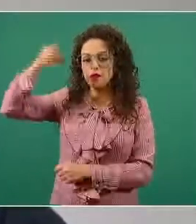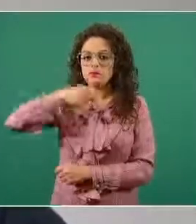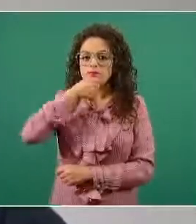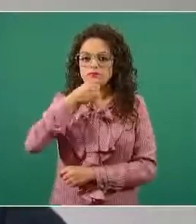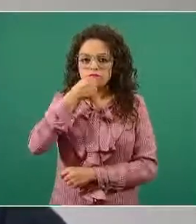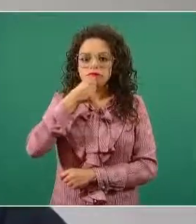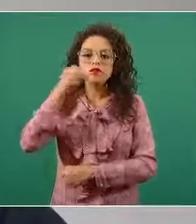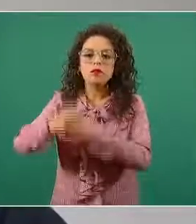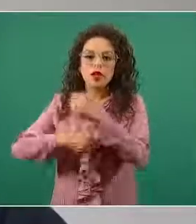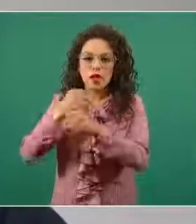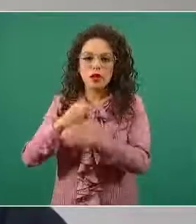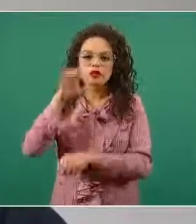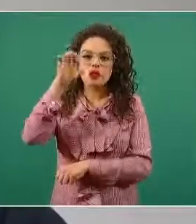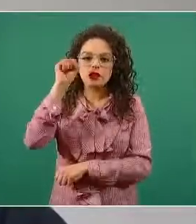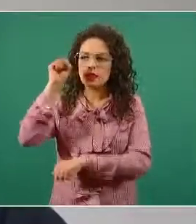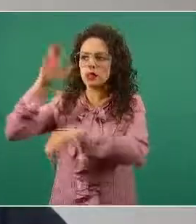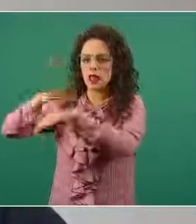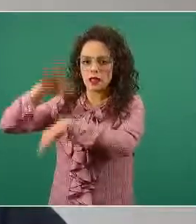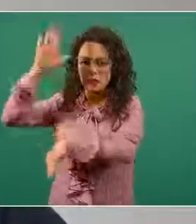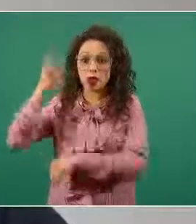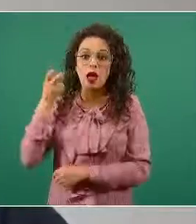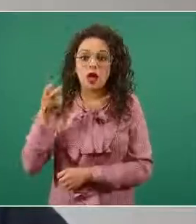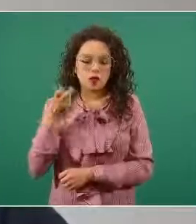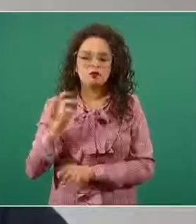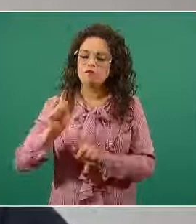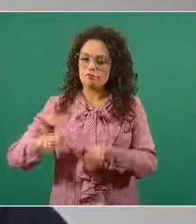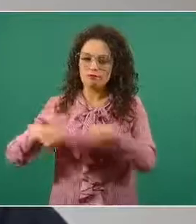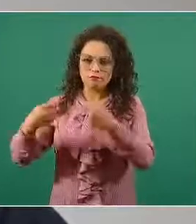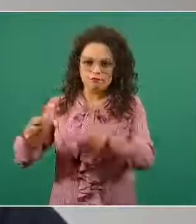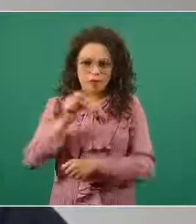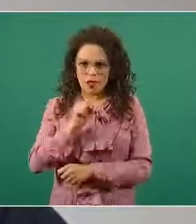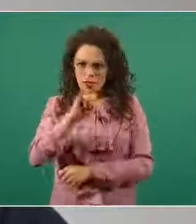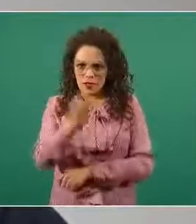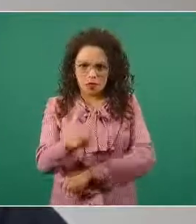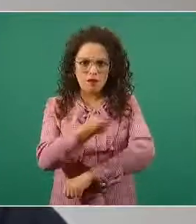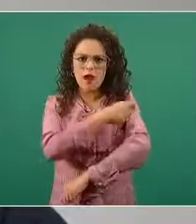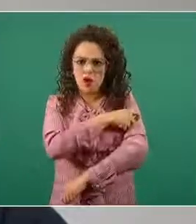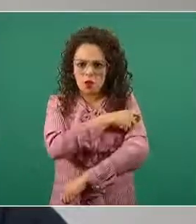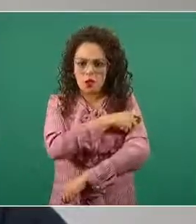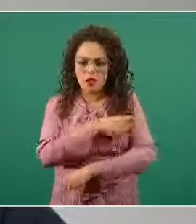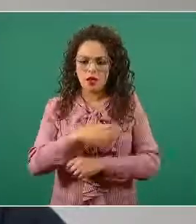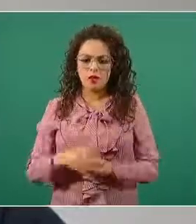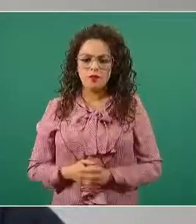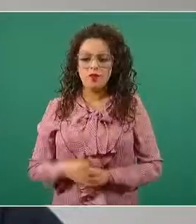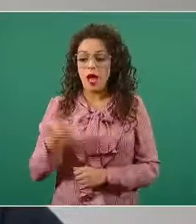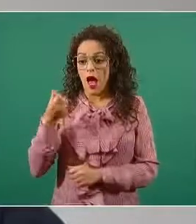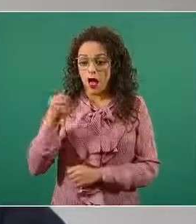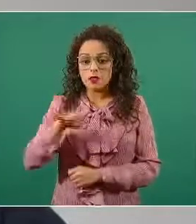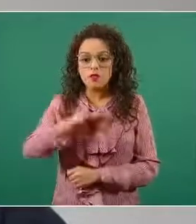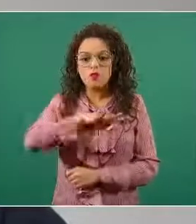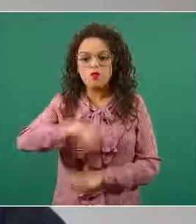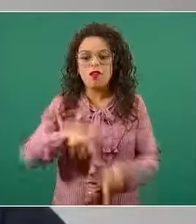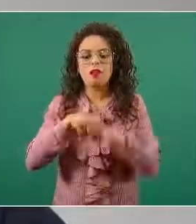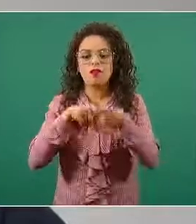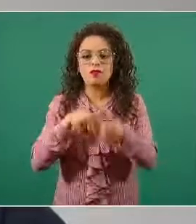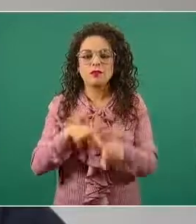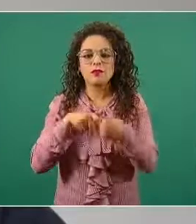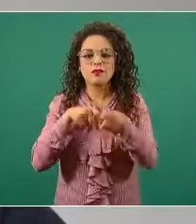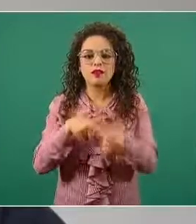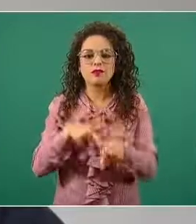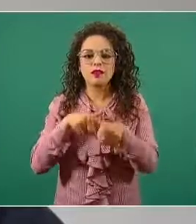adultos mayores también podrán tener acceso a esta vacuna y con ella entonces poder continuar elevando y generando